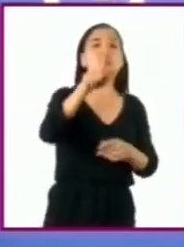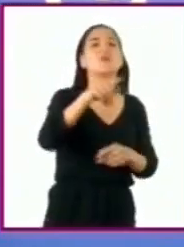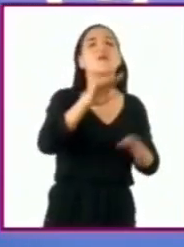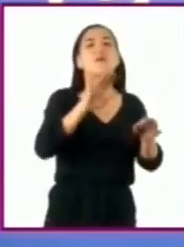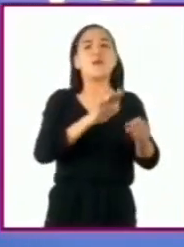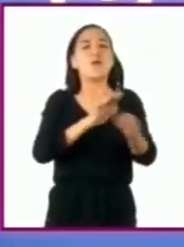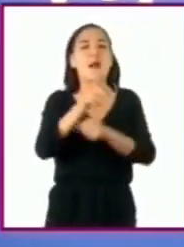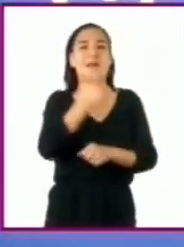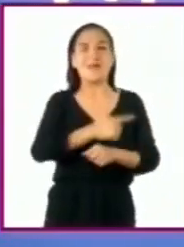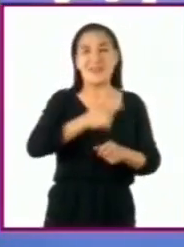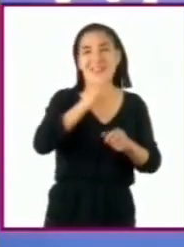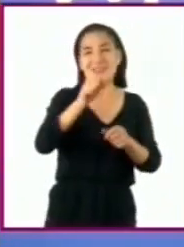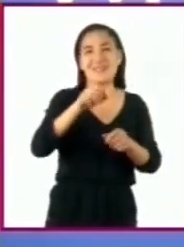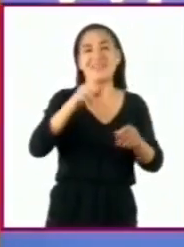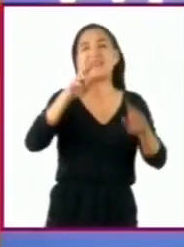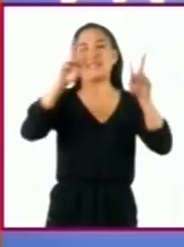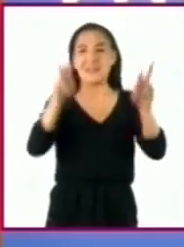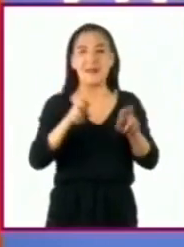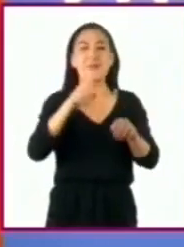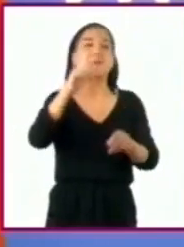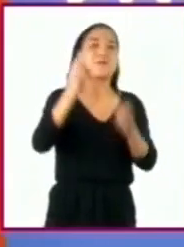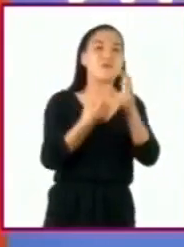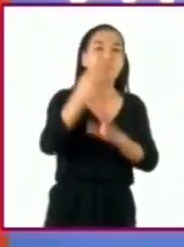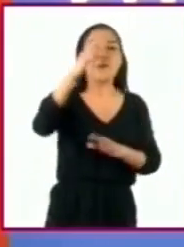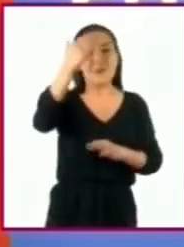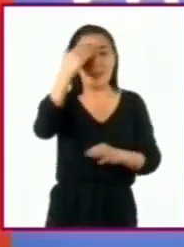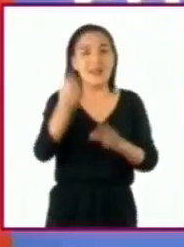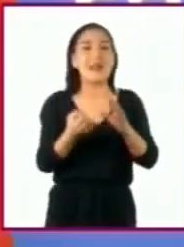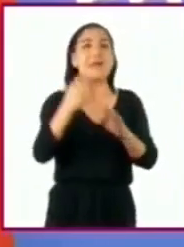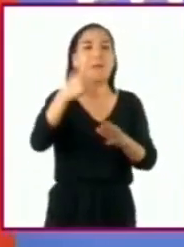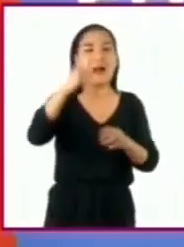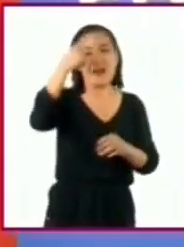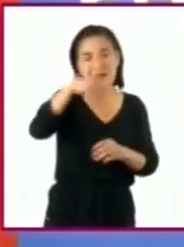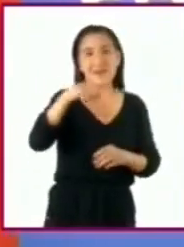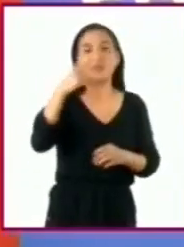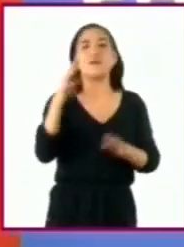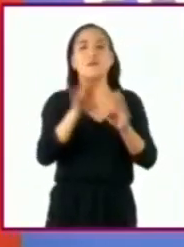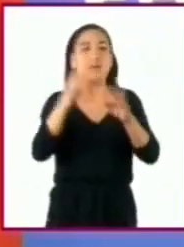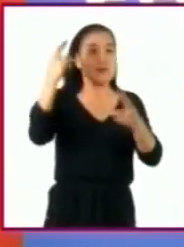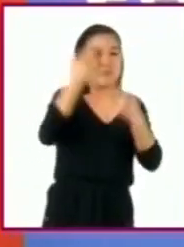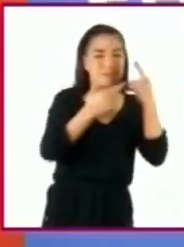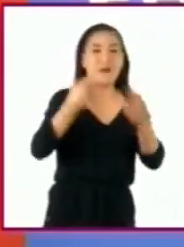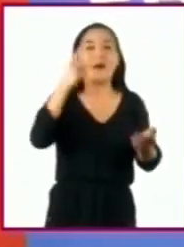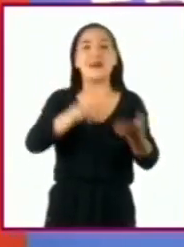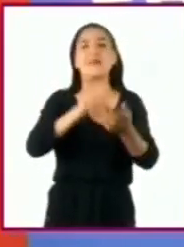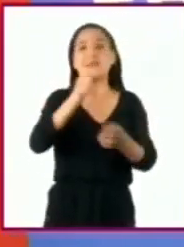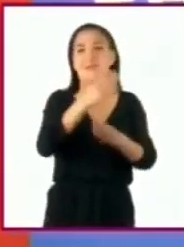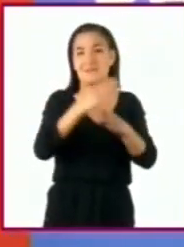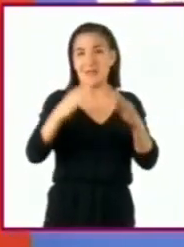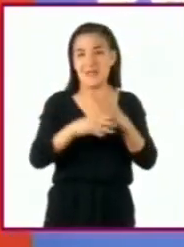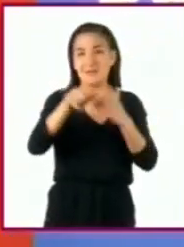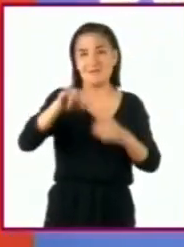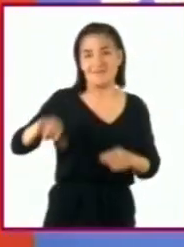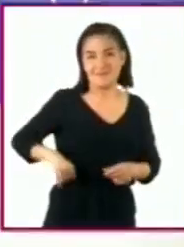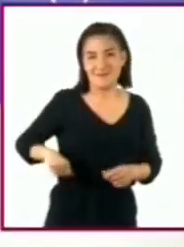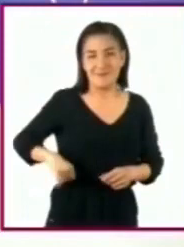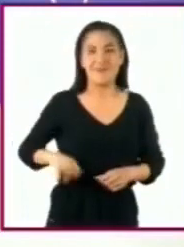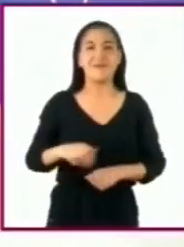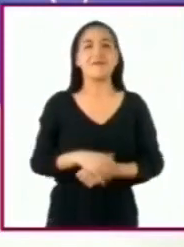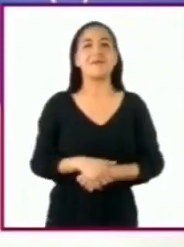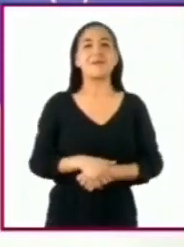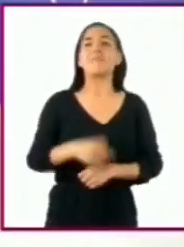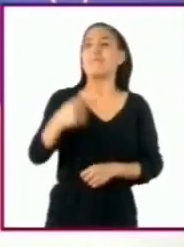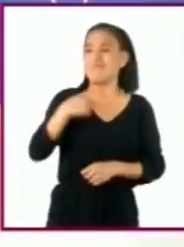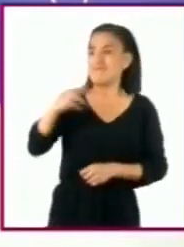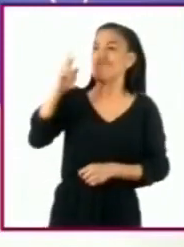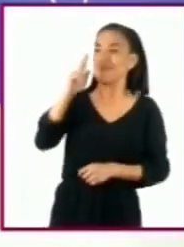y utilizando nuestros nuevos conocimientos, podremos analizar rápidamente el contenido de los materiales que nos interesen. Me